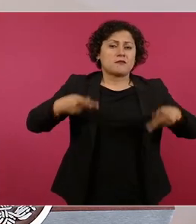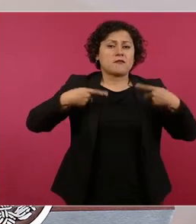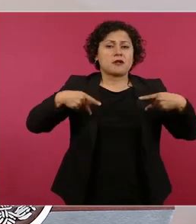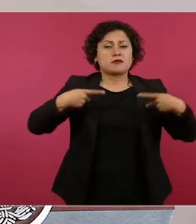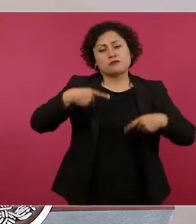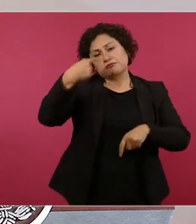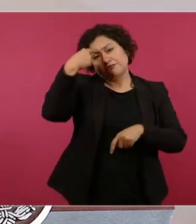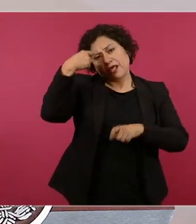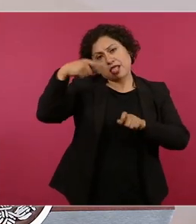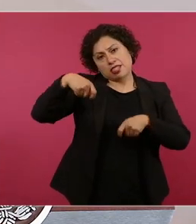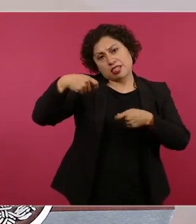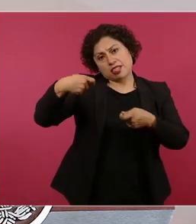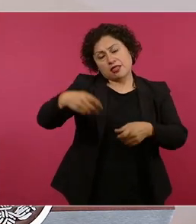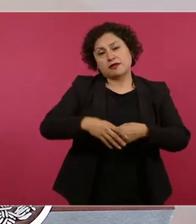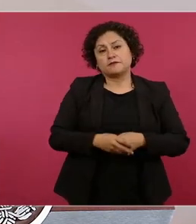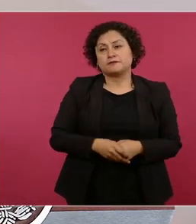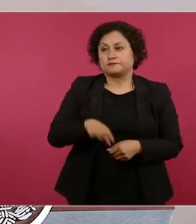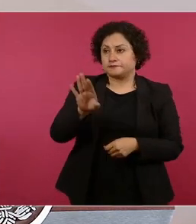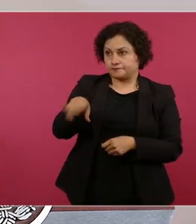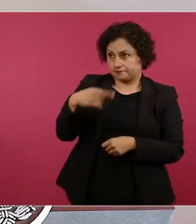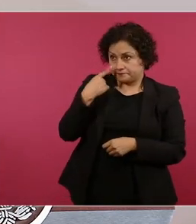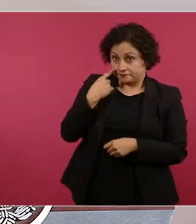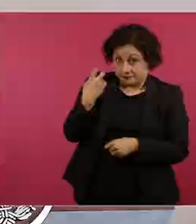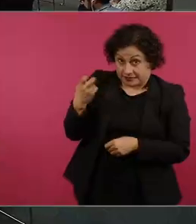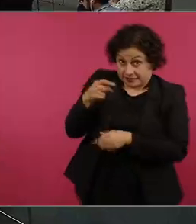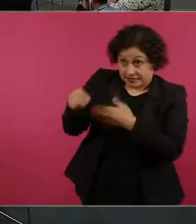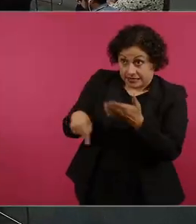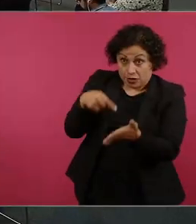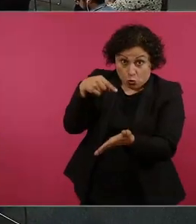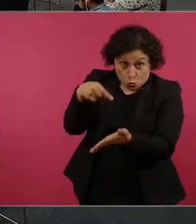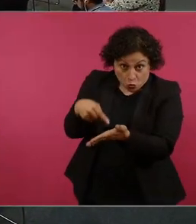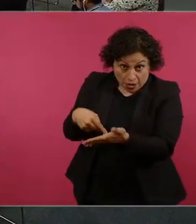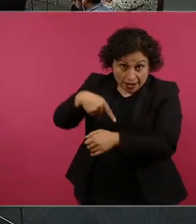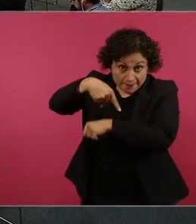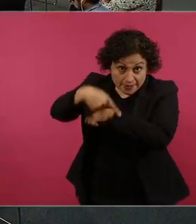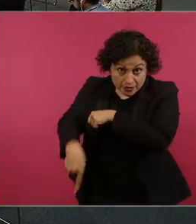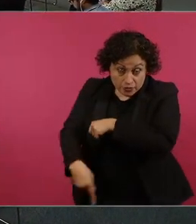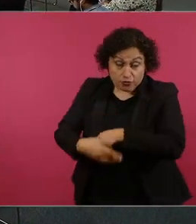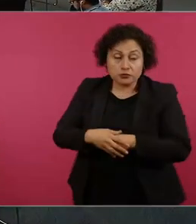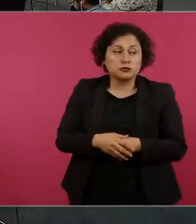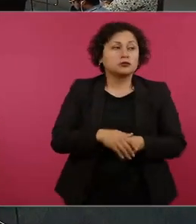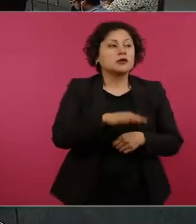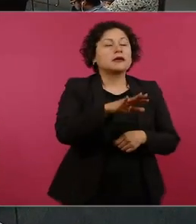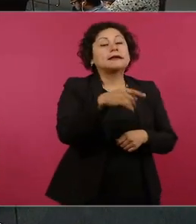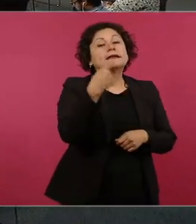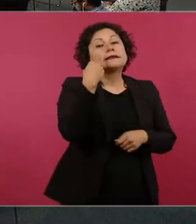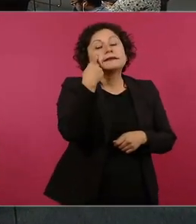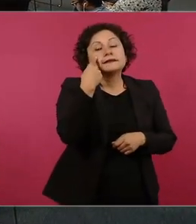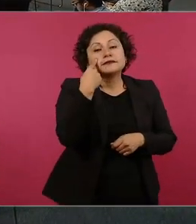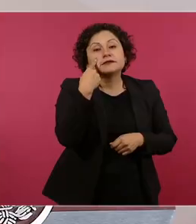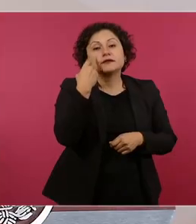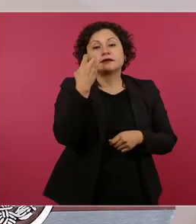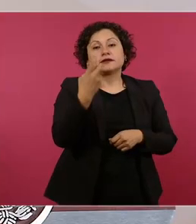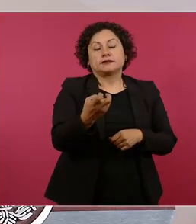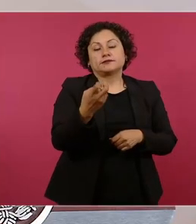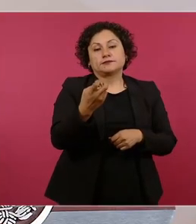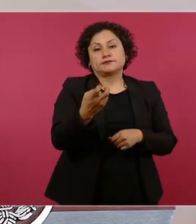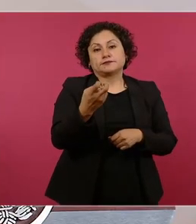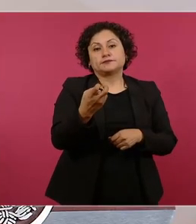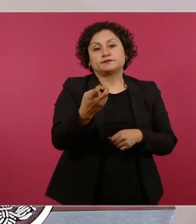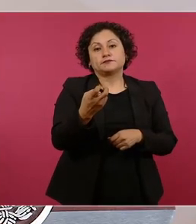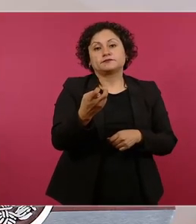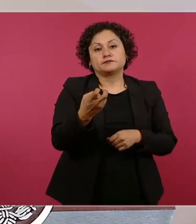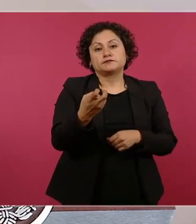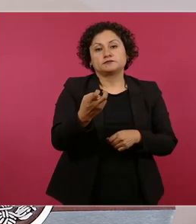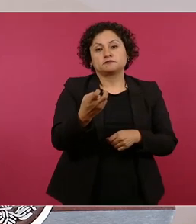conservador hay una situación crítica ahí presidente y este en comunicación con